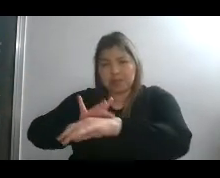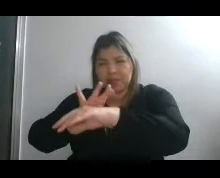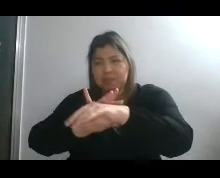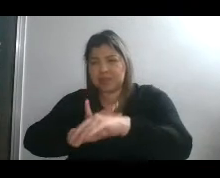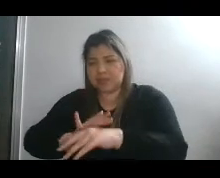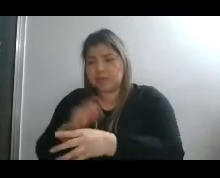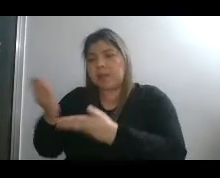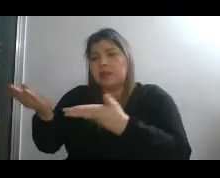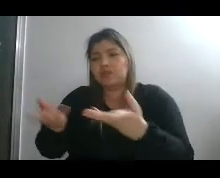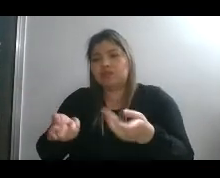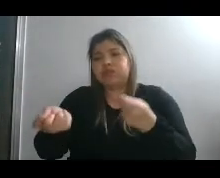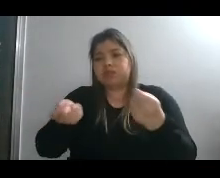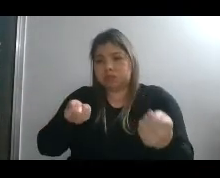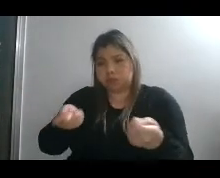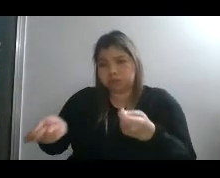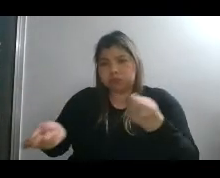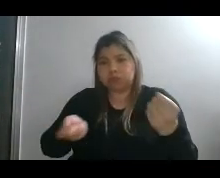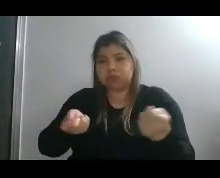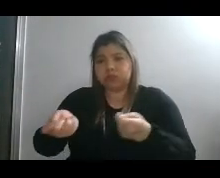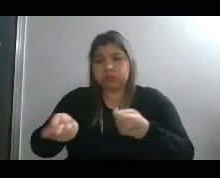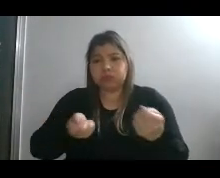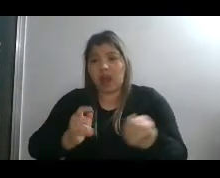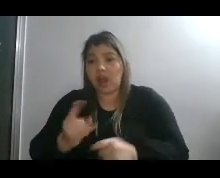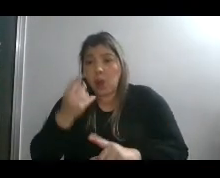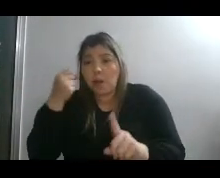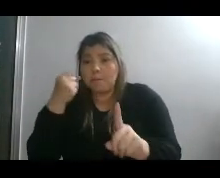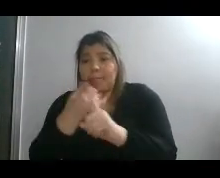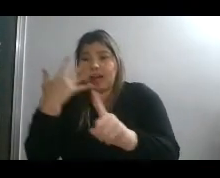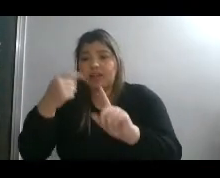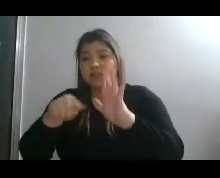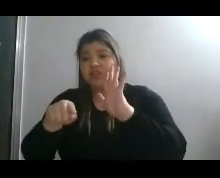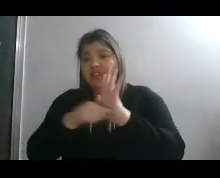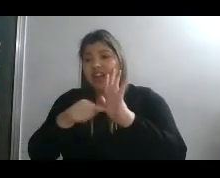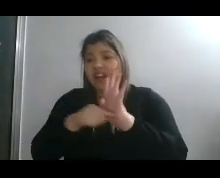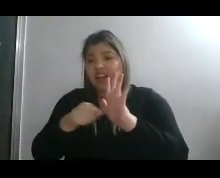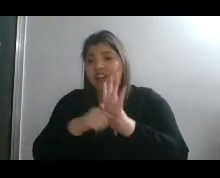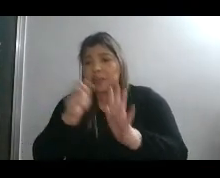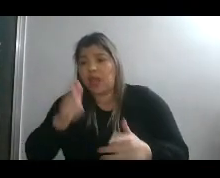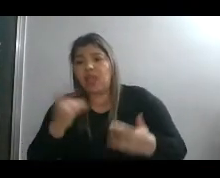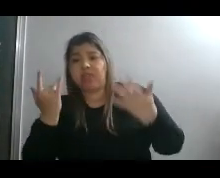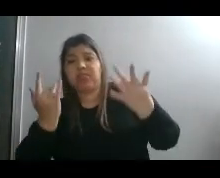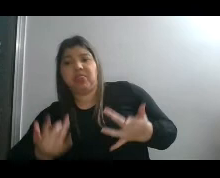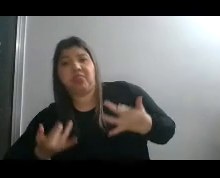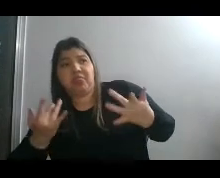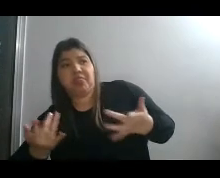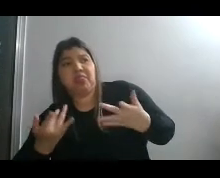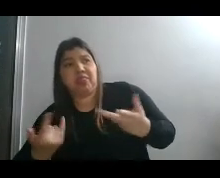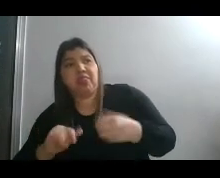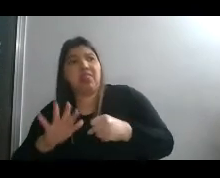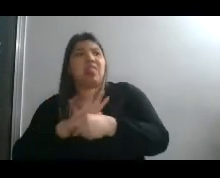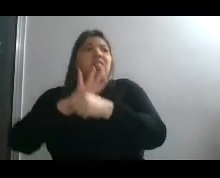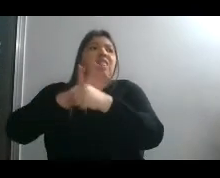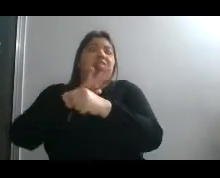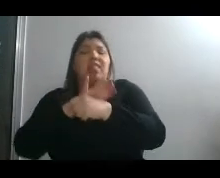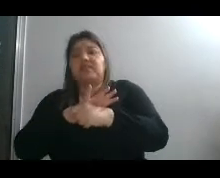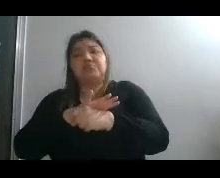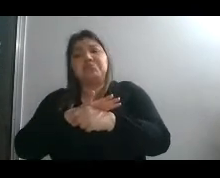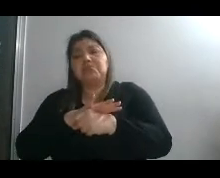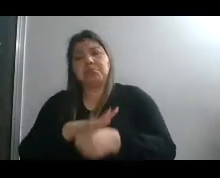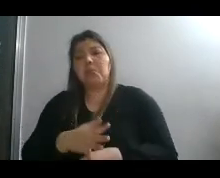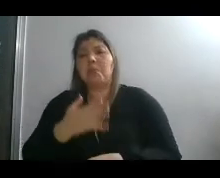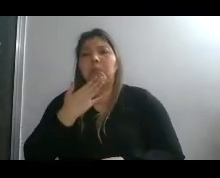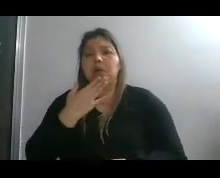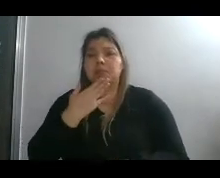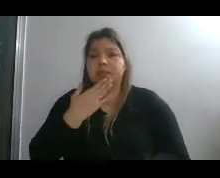no voy a tener un impacto negativo en su atención, pero voy a poder utilizar estas capacidades, voy a